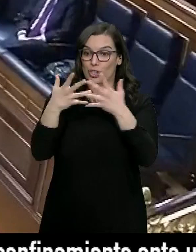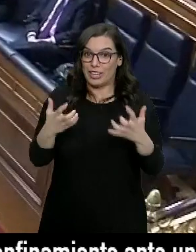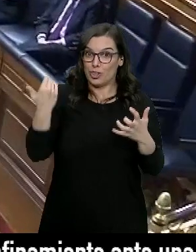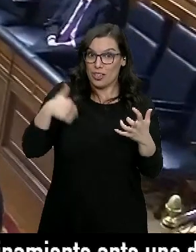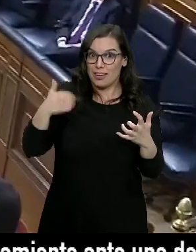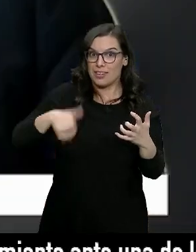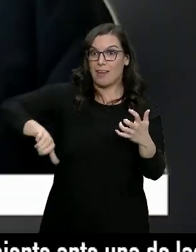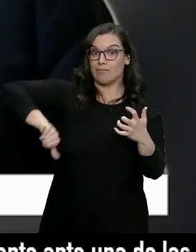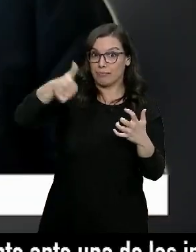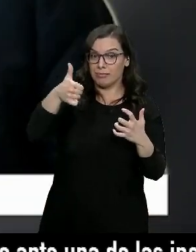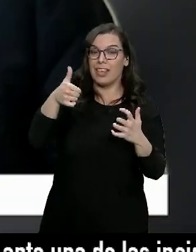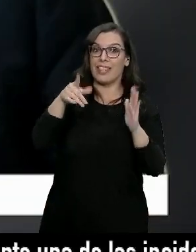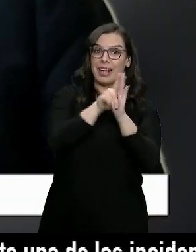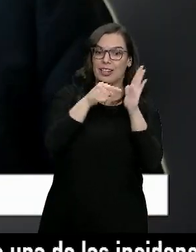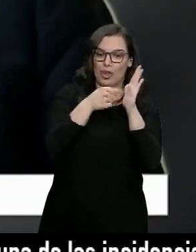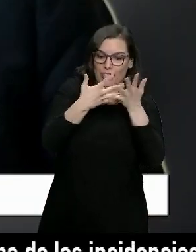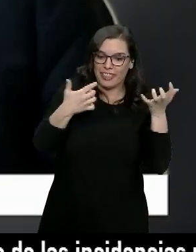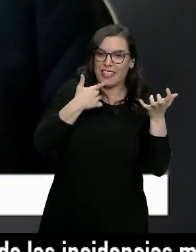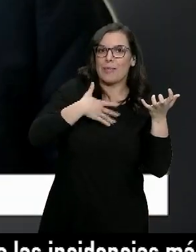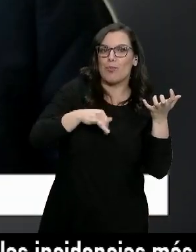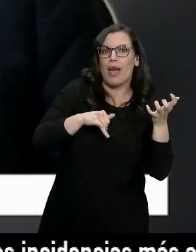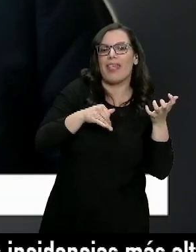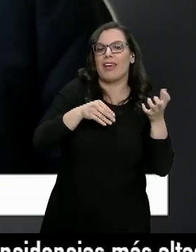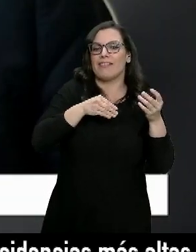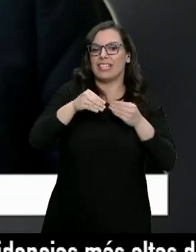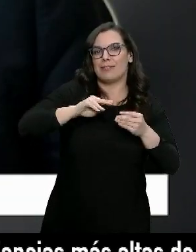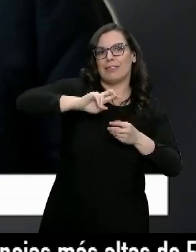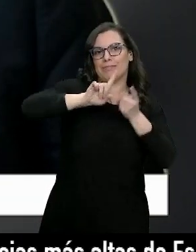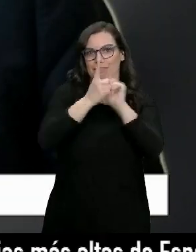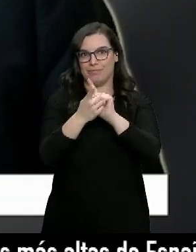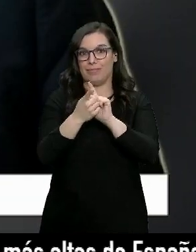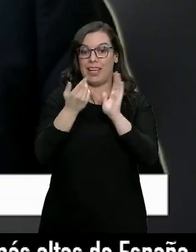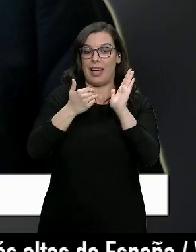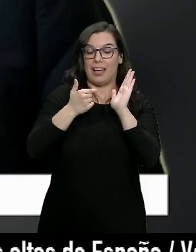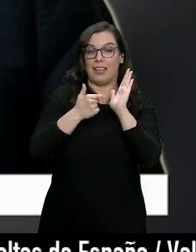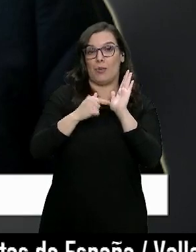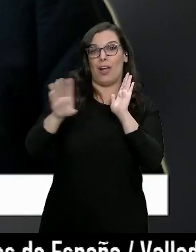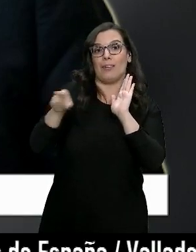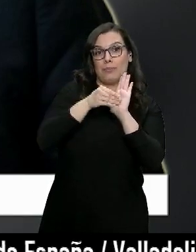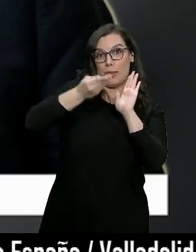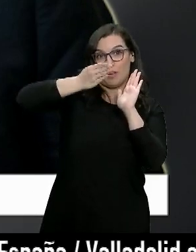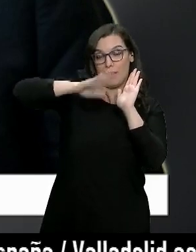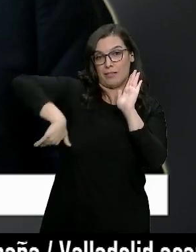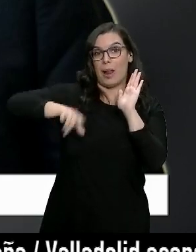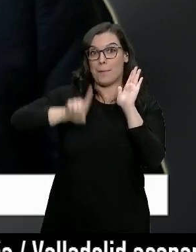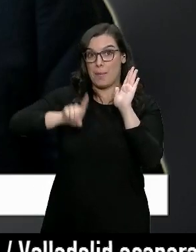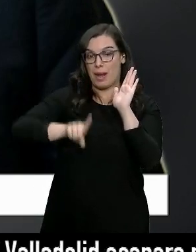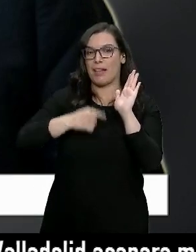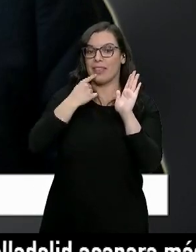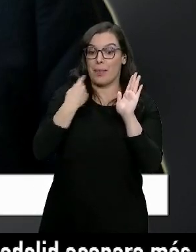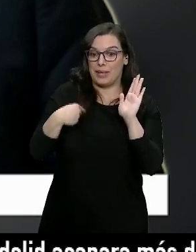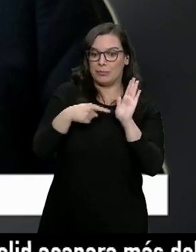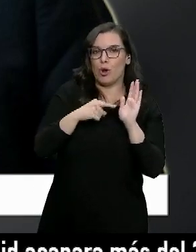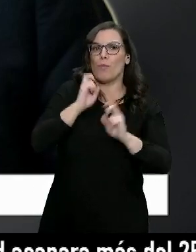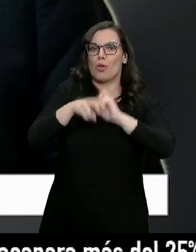dentro del decreto actual. El propio Real Decreto que está vigente ya tiene una disposición final primera que prevé que el propio Real Decreto puede